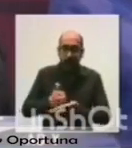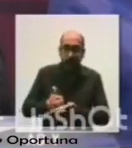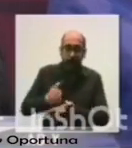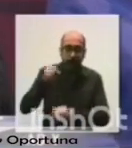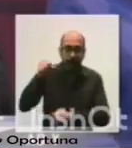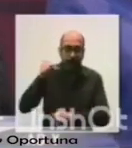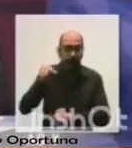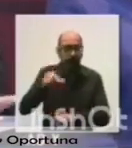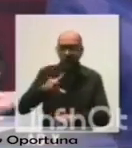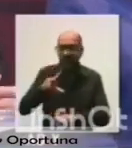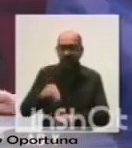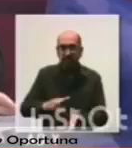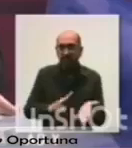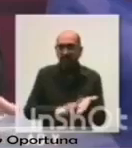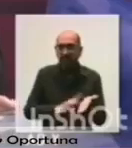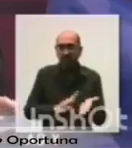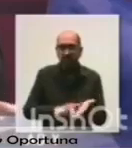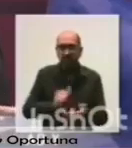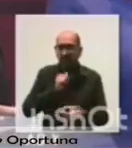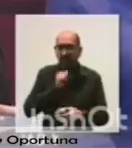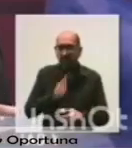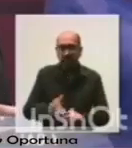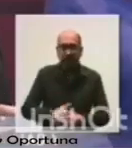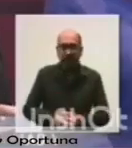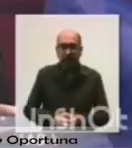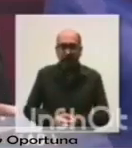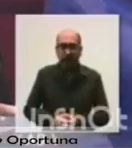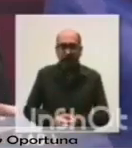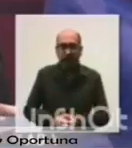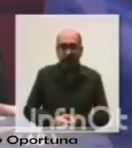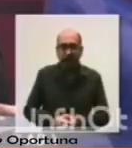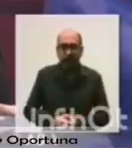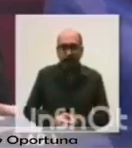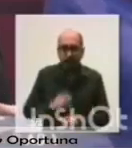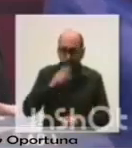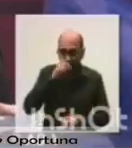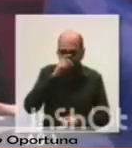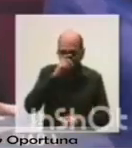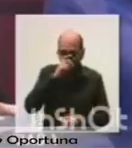Entonces, ya no valen, ya no tienen validez. Son balines.